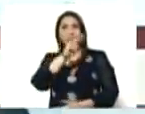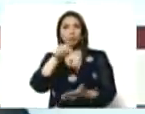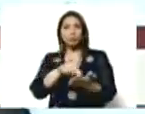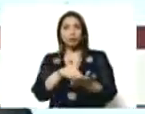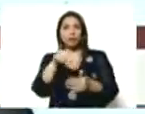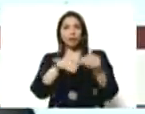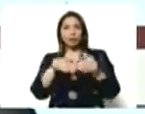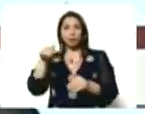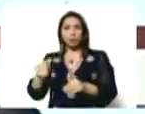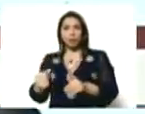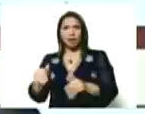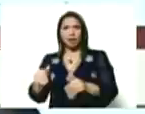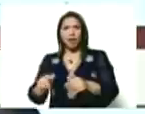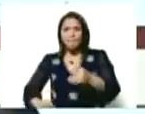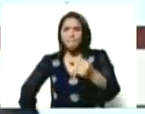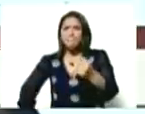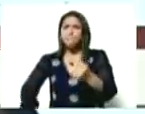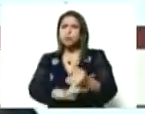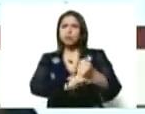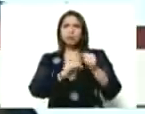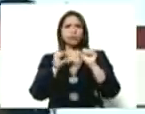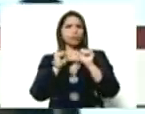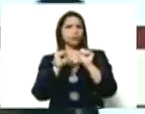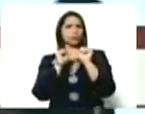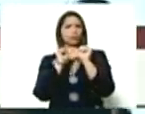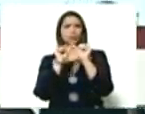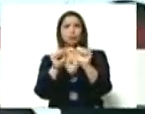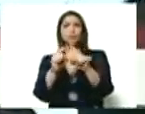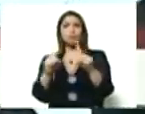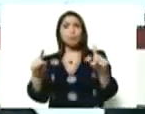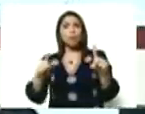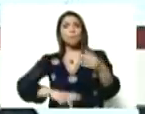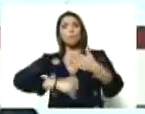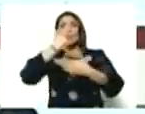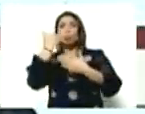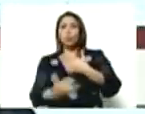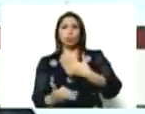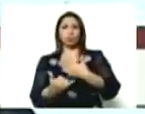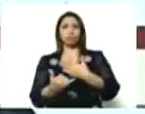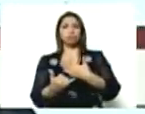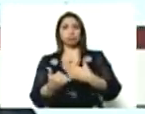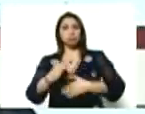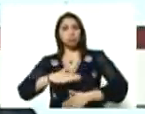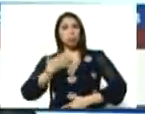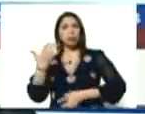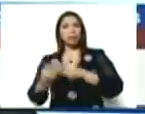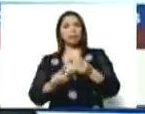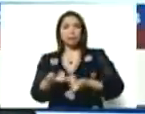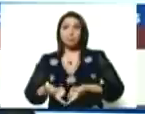un respaldo permanente para que este proyecto se haga realidad.